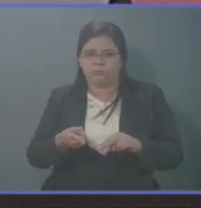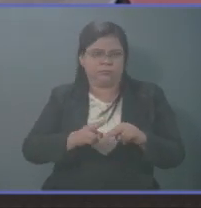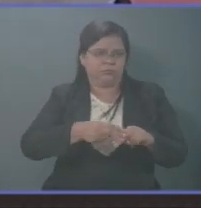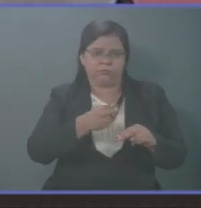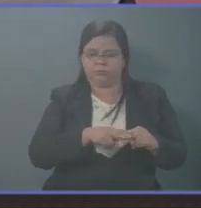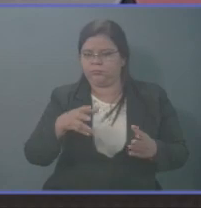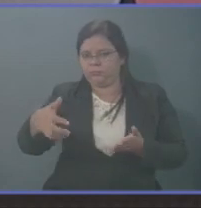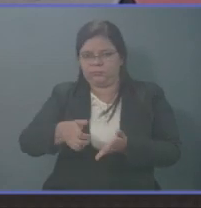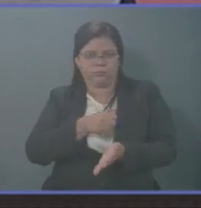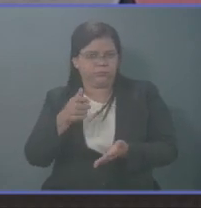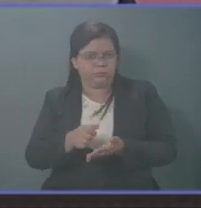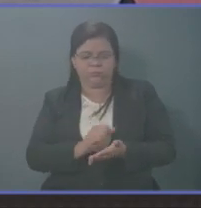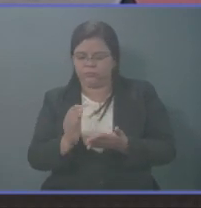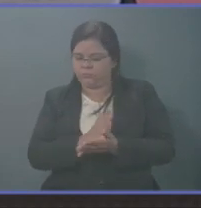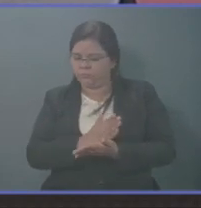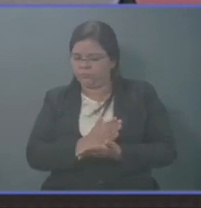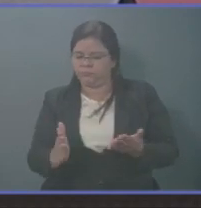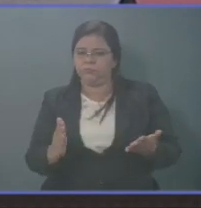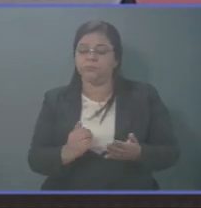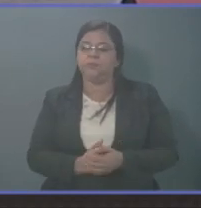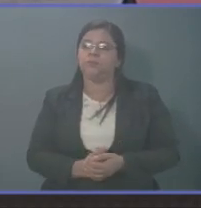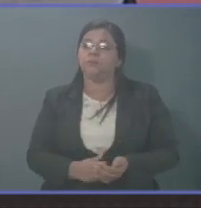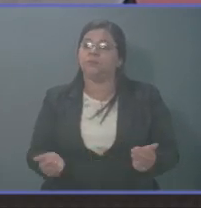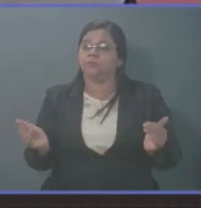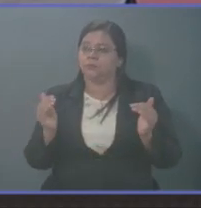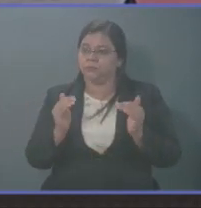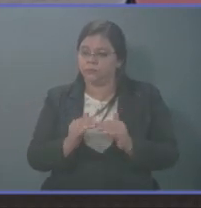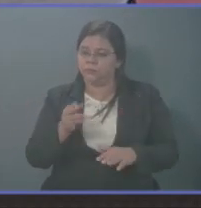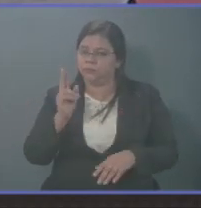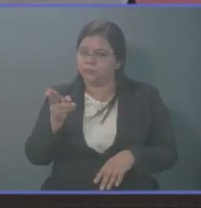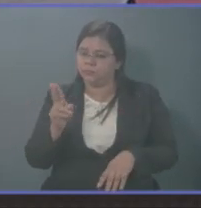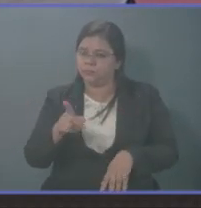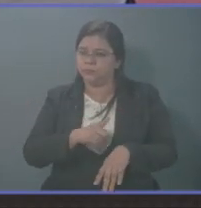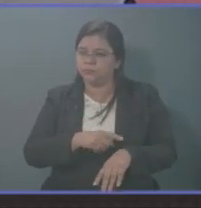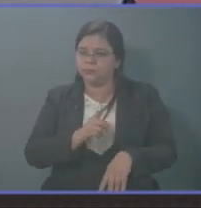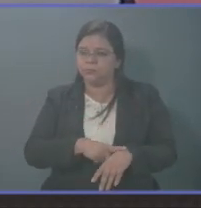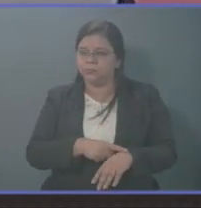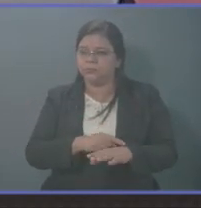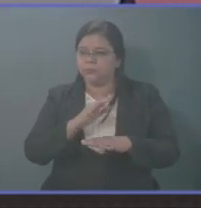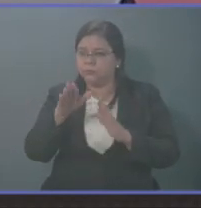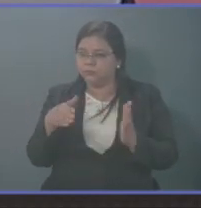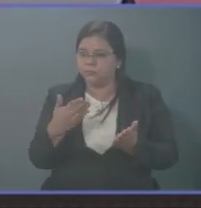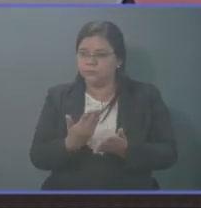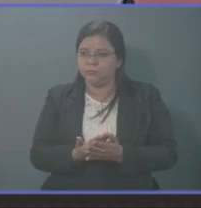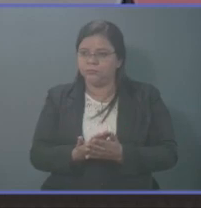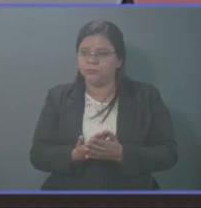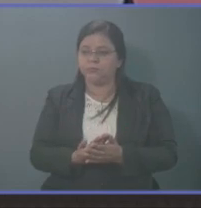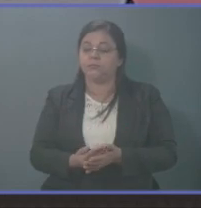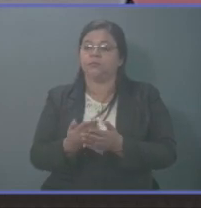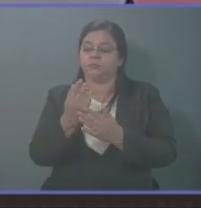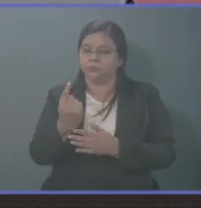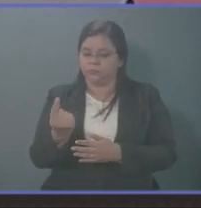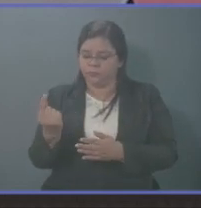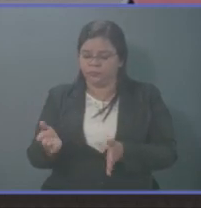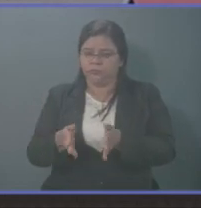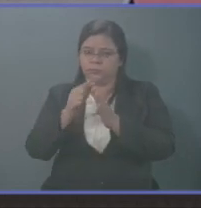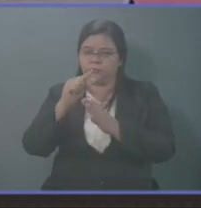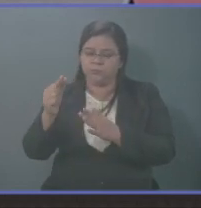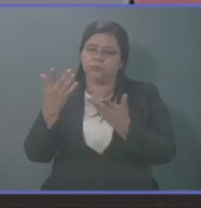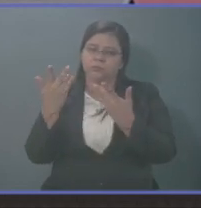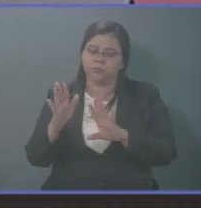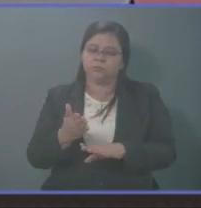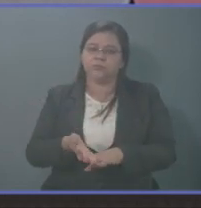recargos. De igual manera, se confiere el mismo plazo para los aludidos sujetos pasivos que hubiesen presentado y pagado